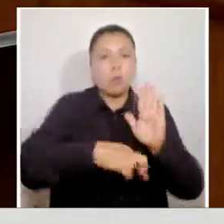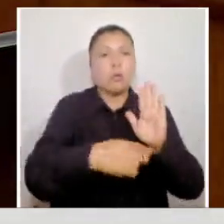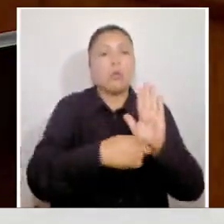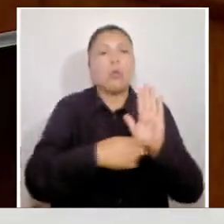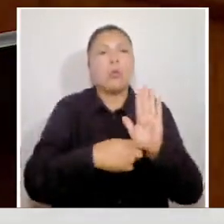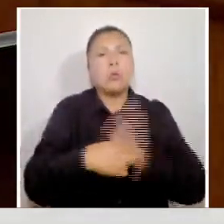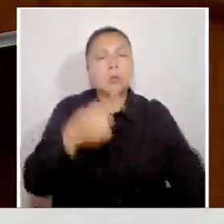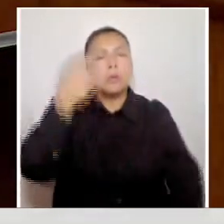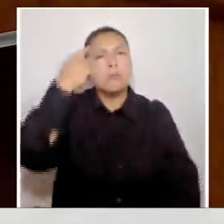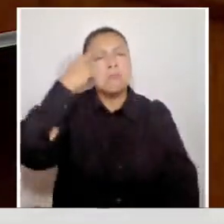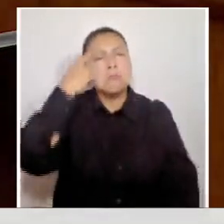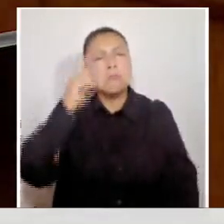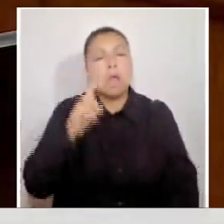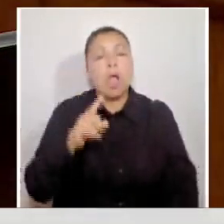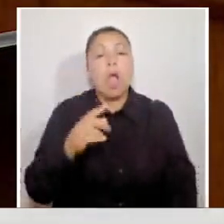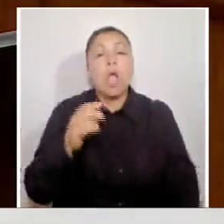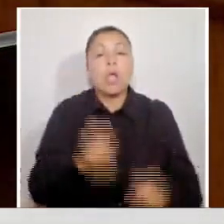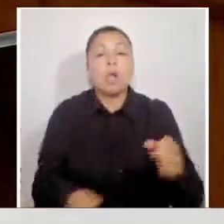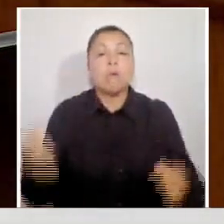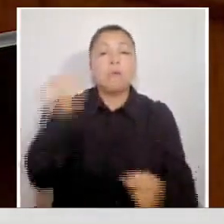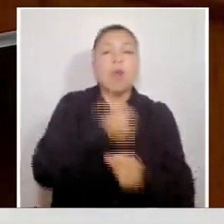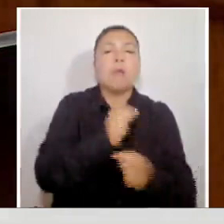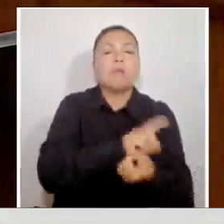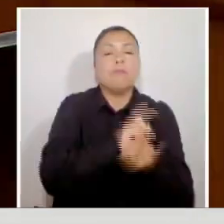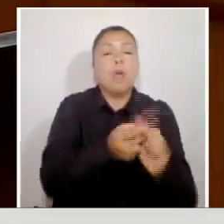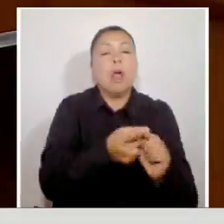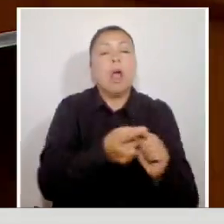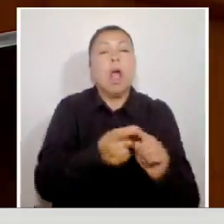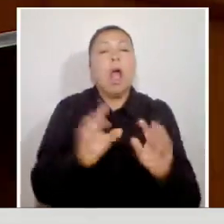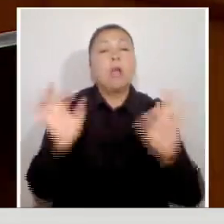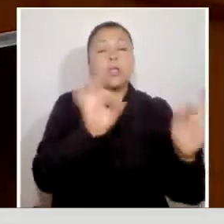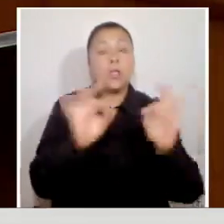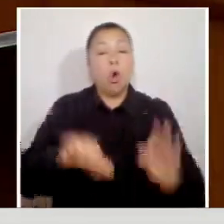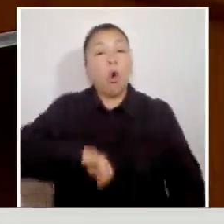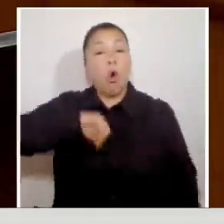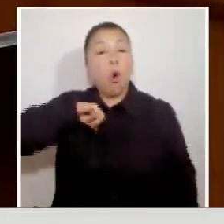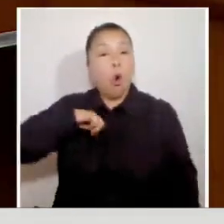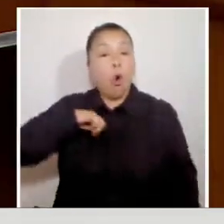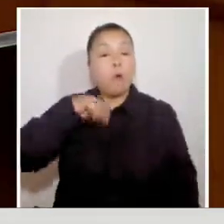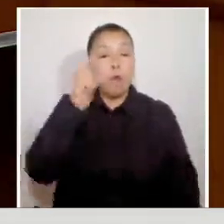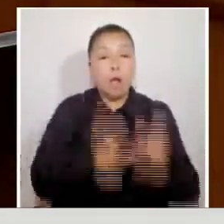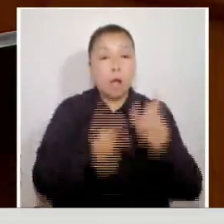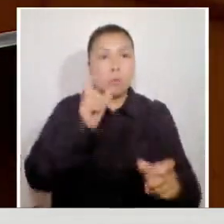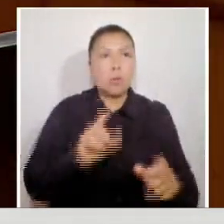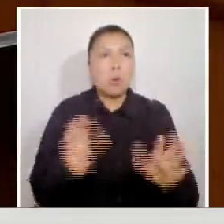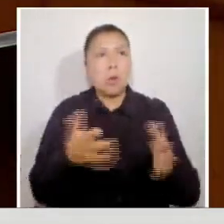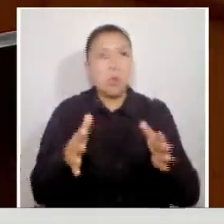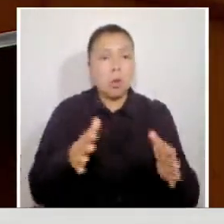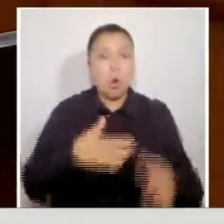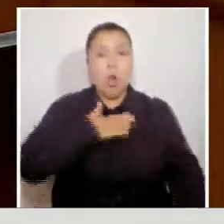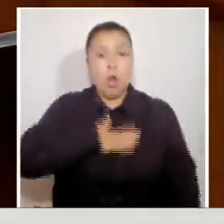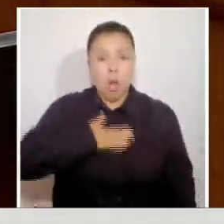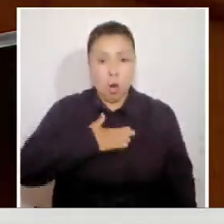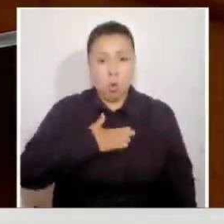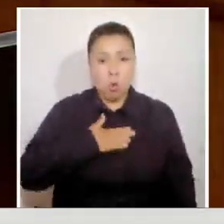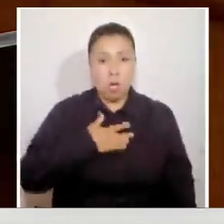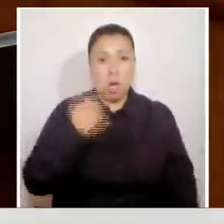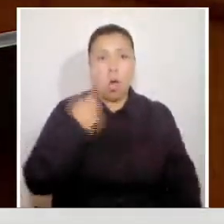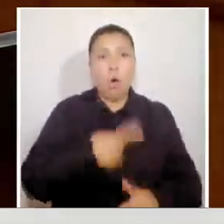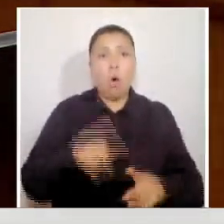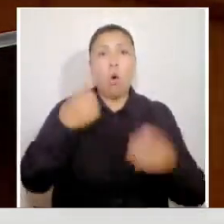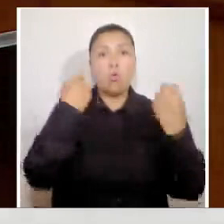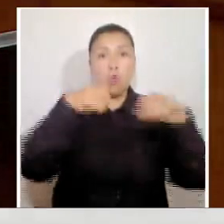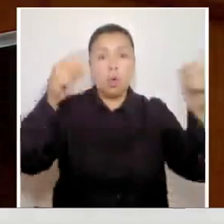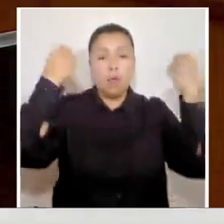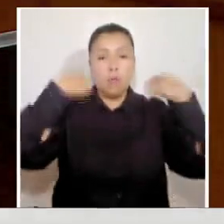en los zapatos de aquellos jóvenes aquell señorita aquellas personas que a lo mejor le gustaría hacer otro tipo de deporte pero